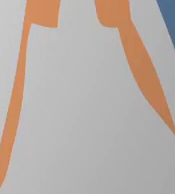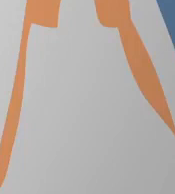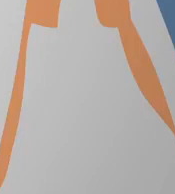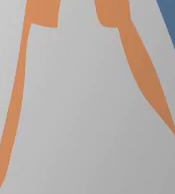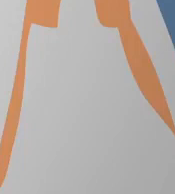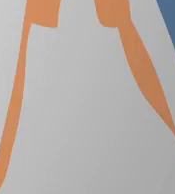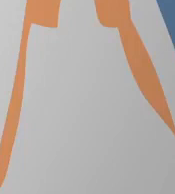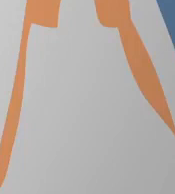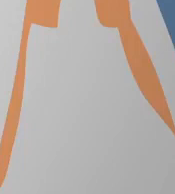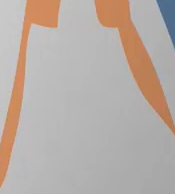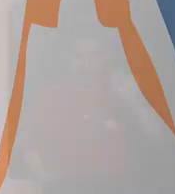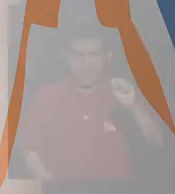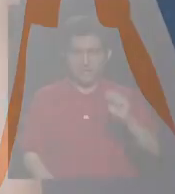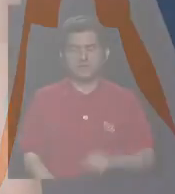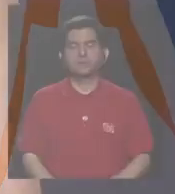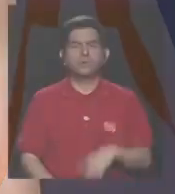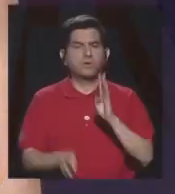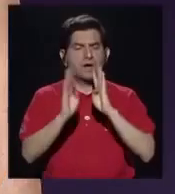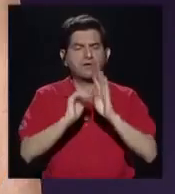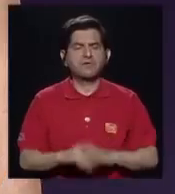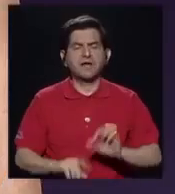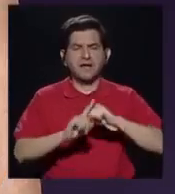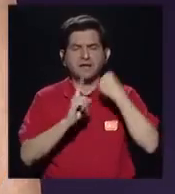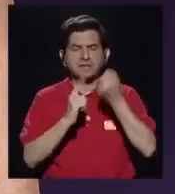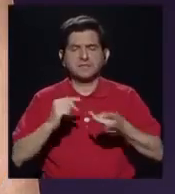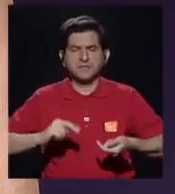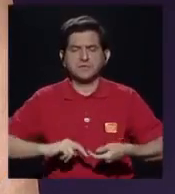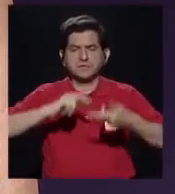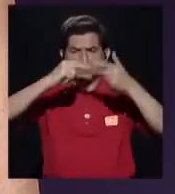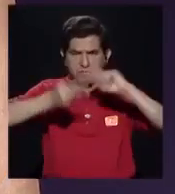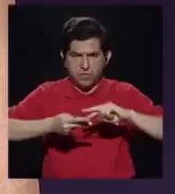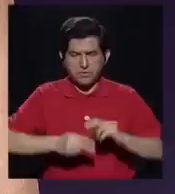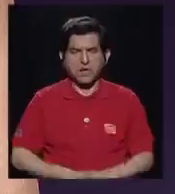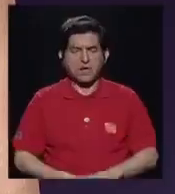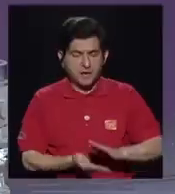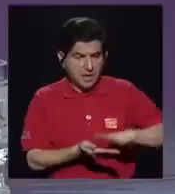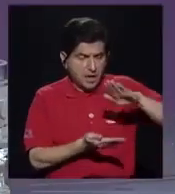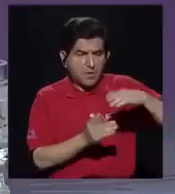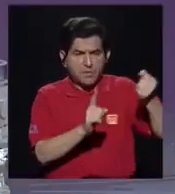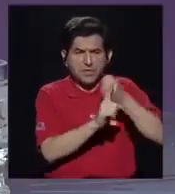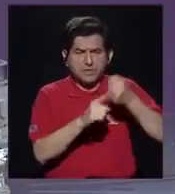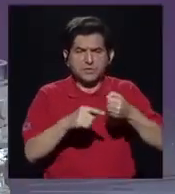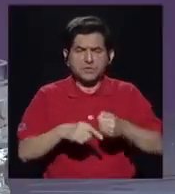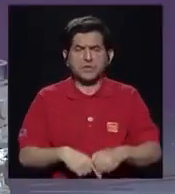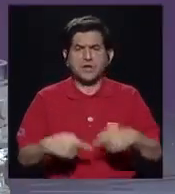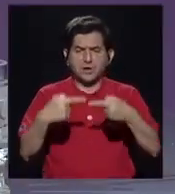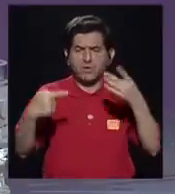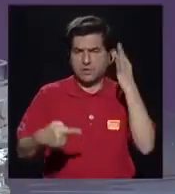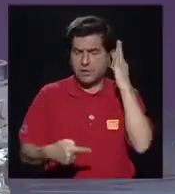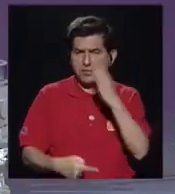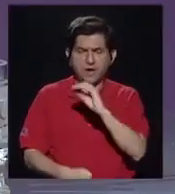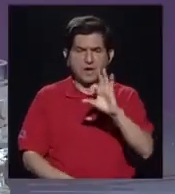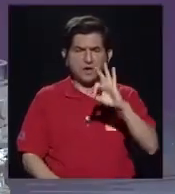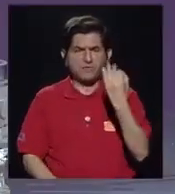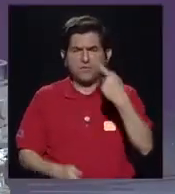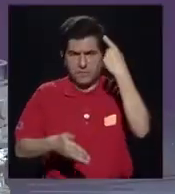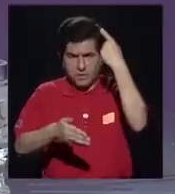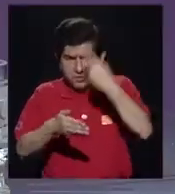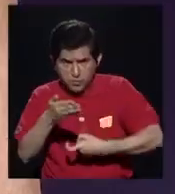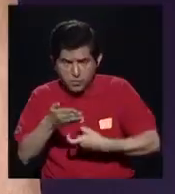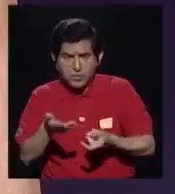este Rita Estamos hablando Un poco de esta contradicción verdad Entre el aumento en la en la violencia contra las mujeres y las formas de crueldad y